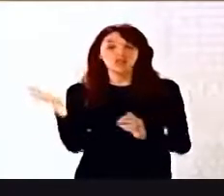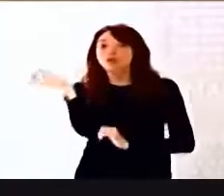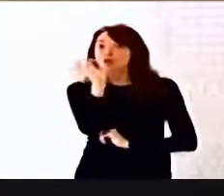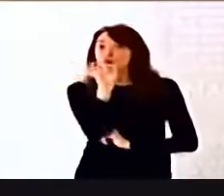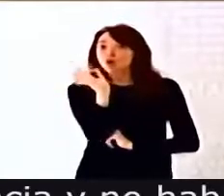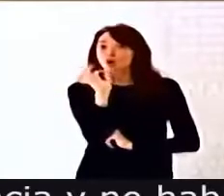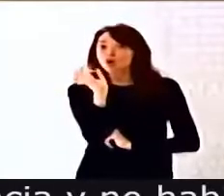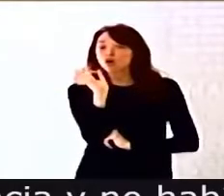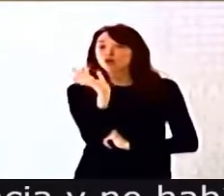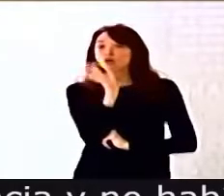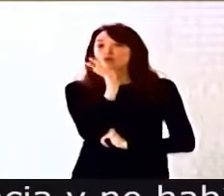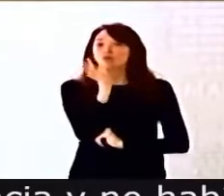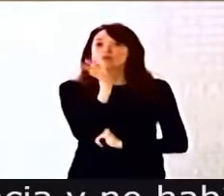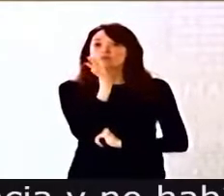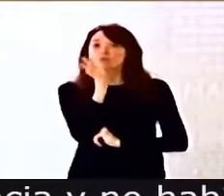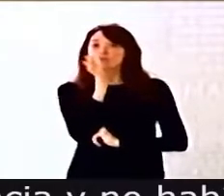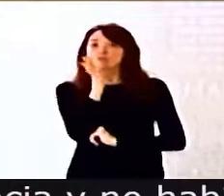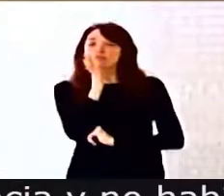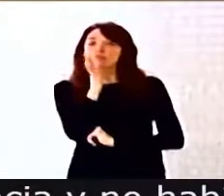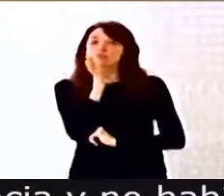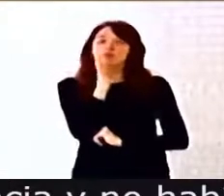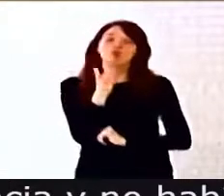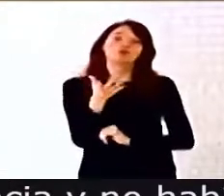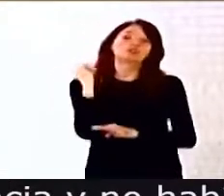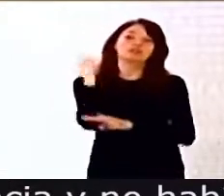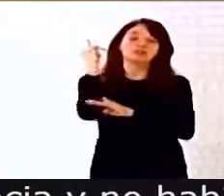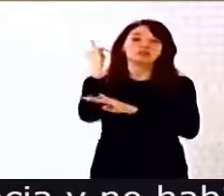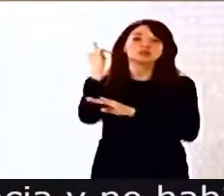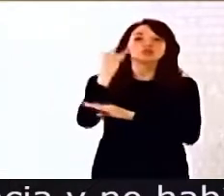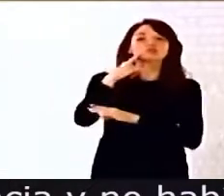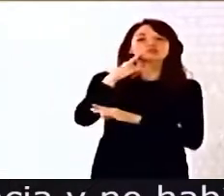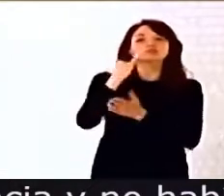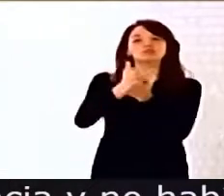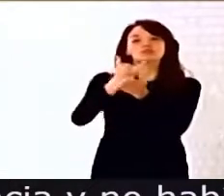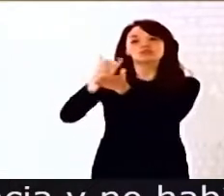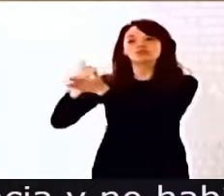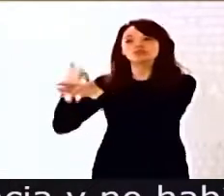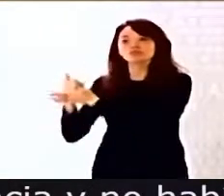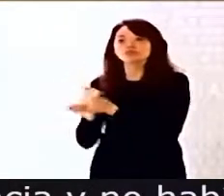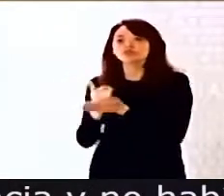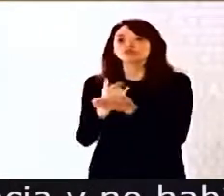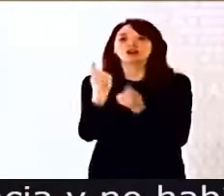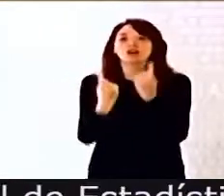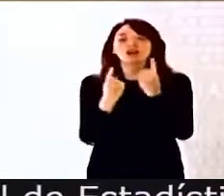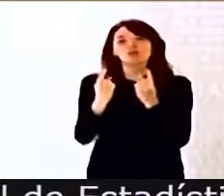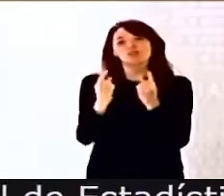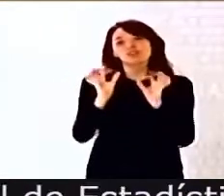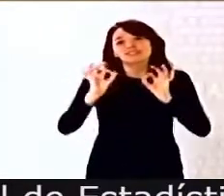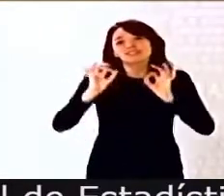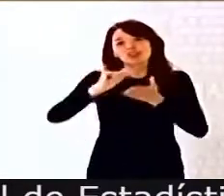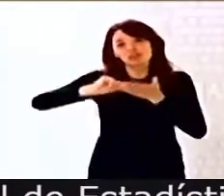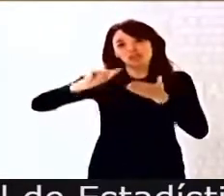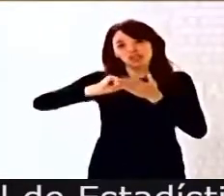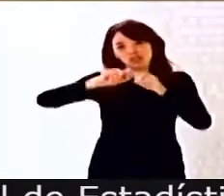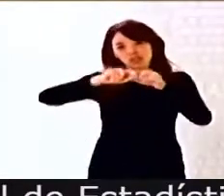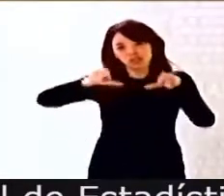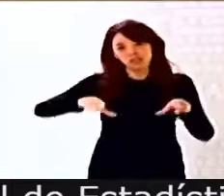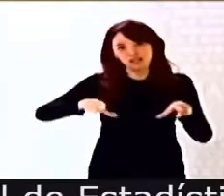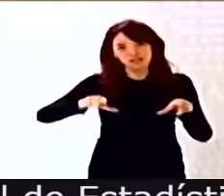eran, incluso en la muestra que ha hecho el INE, de forma aleatoria, han salido organismos oficiales. De